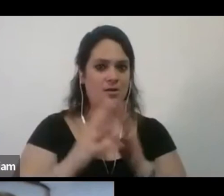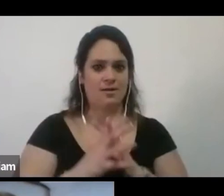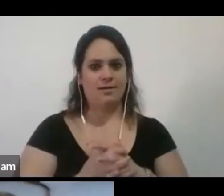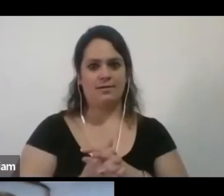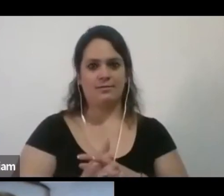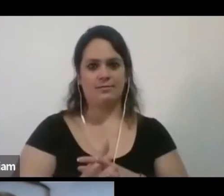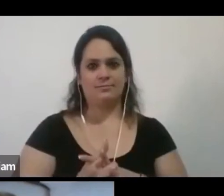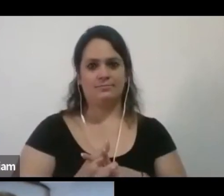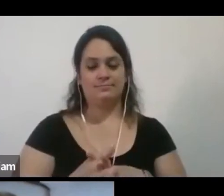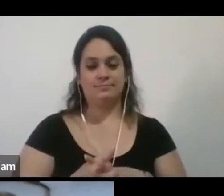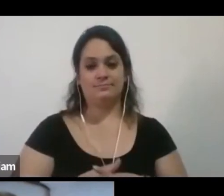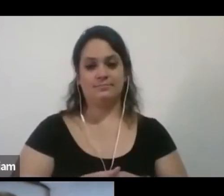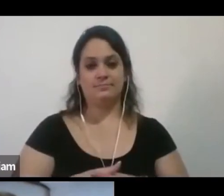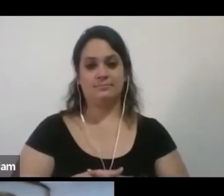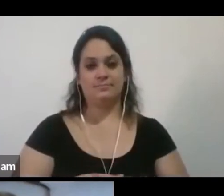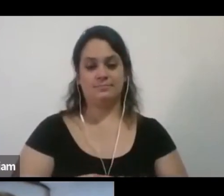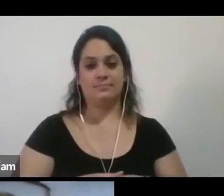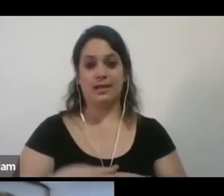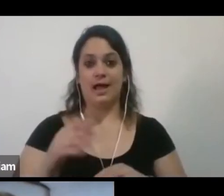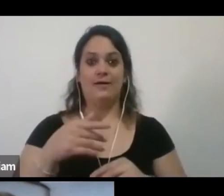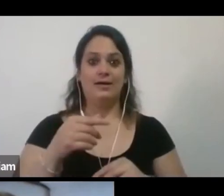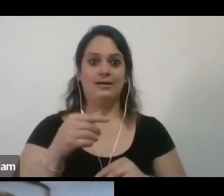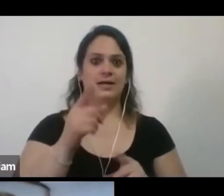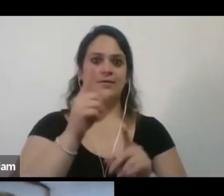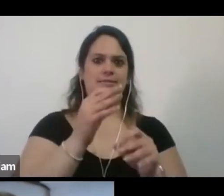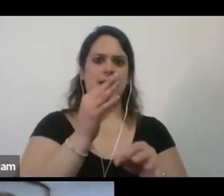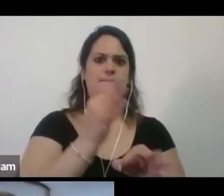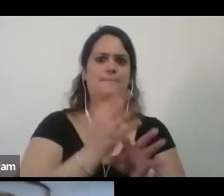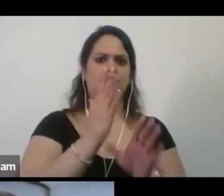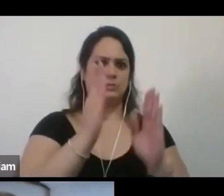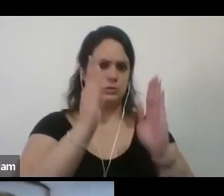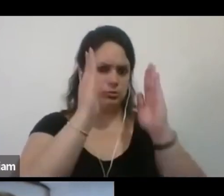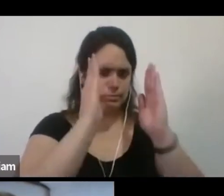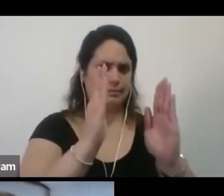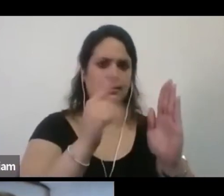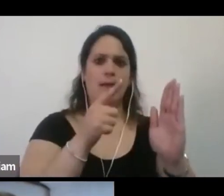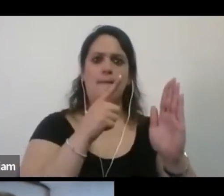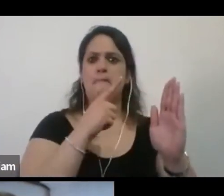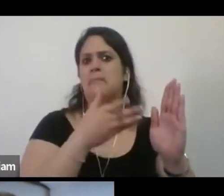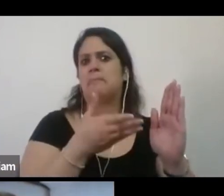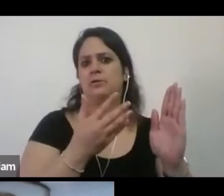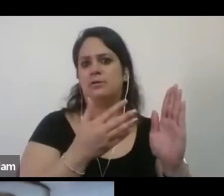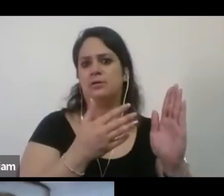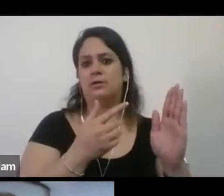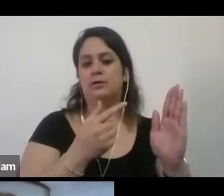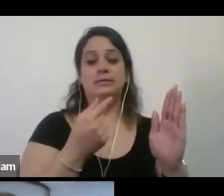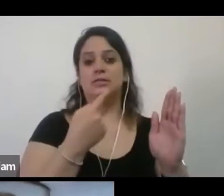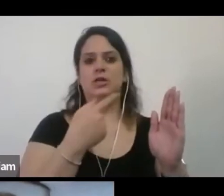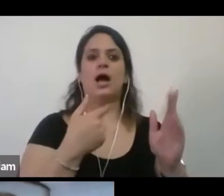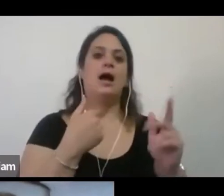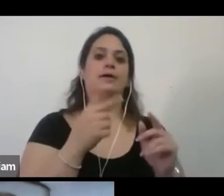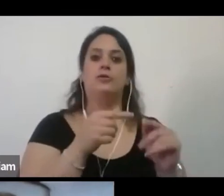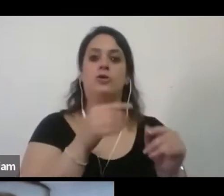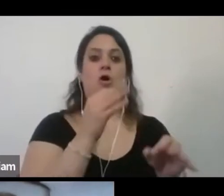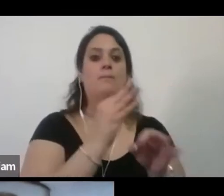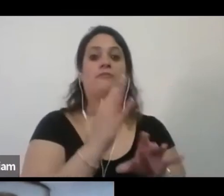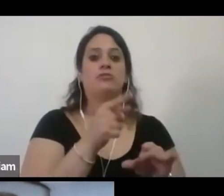uno estructuras una profesión que, pues, yo puedo hacer esto nomás con esa profesión, y